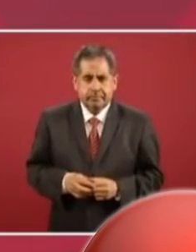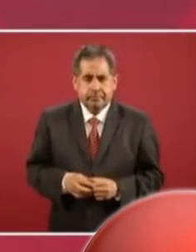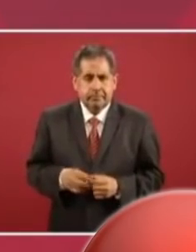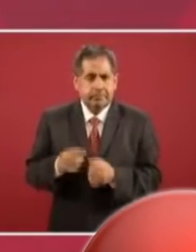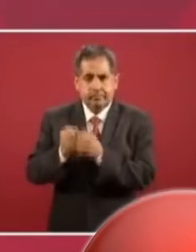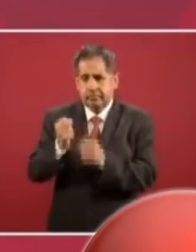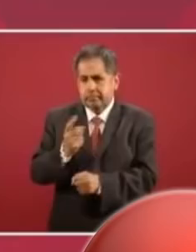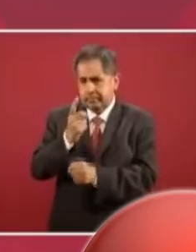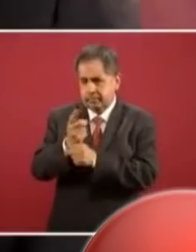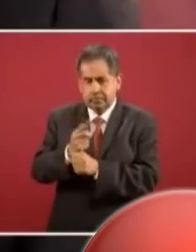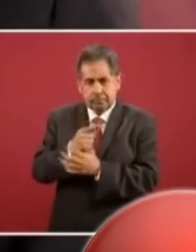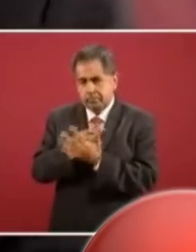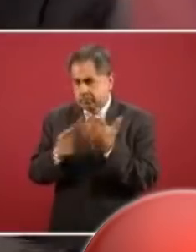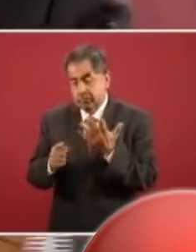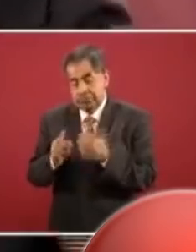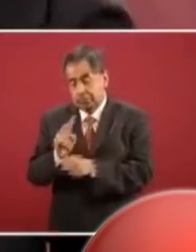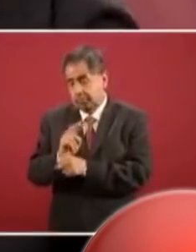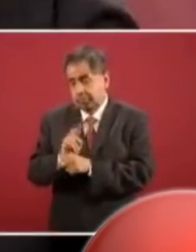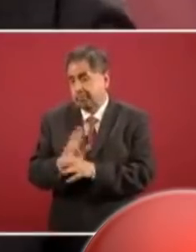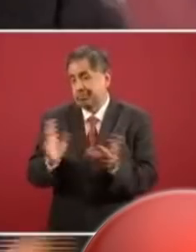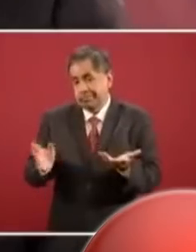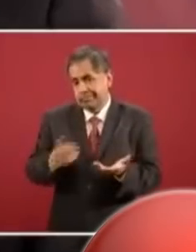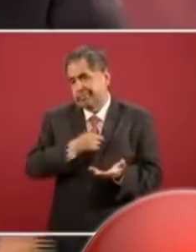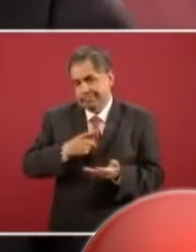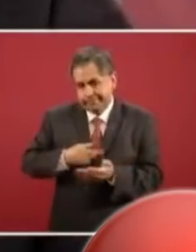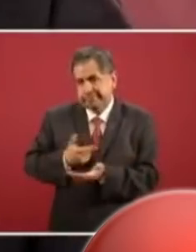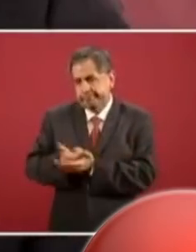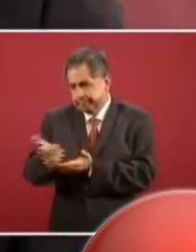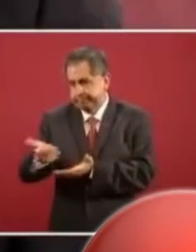la seguridad, pues eso tiene que tener